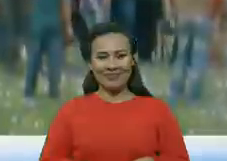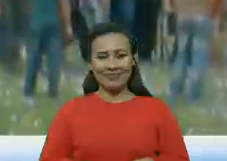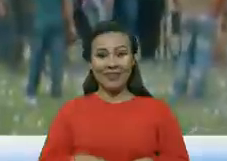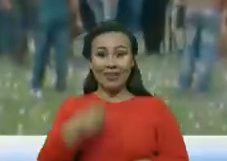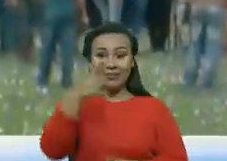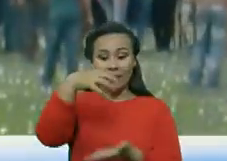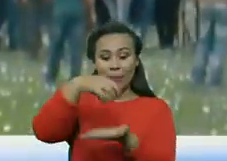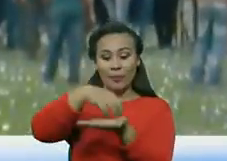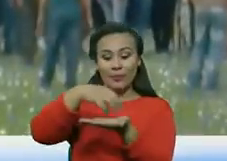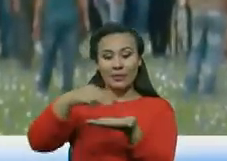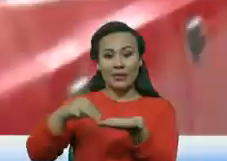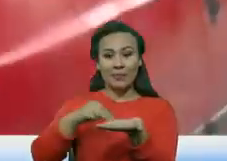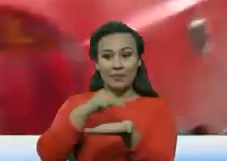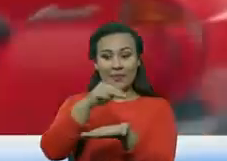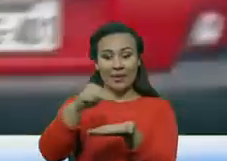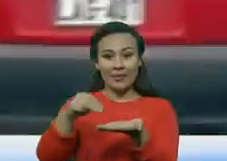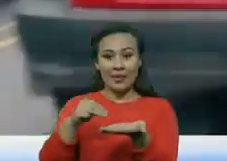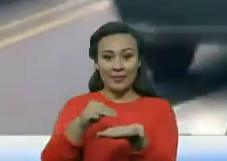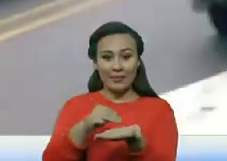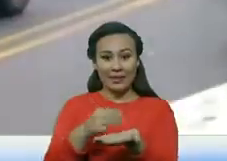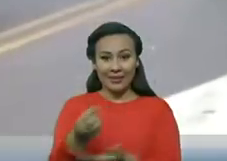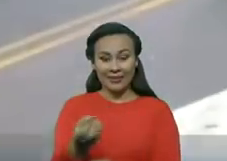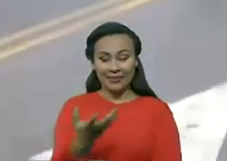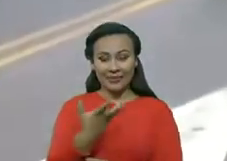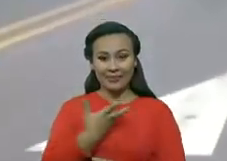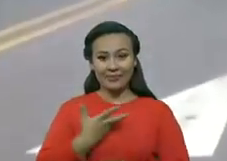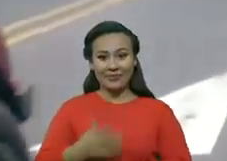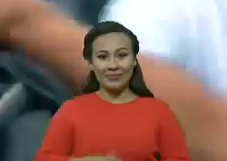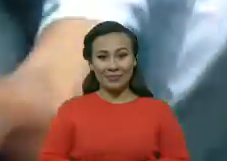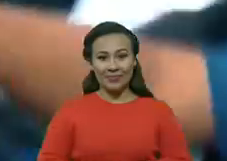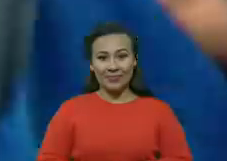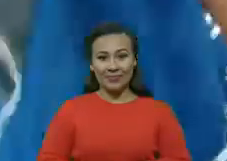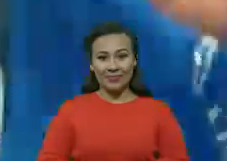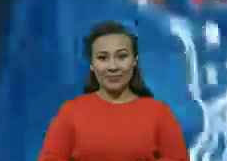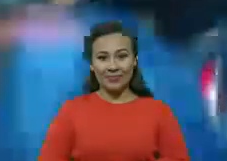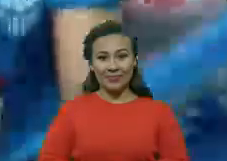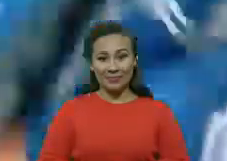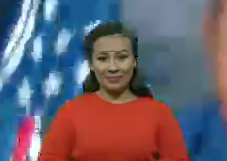Desde la provincia de Manabí informó Johnny Armendariz.